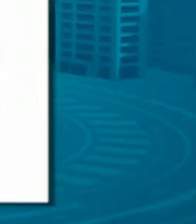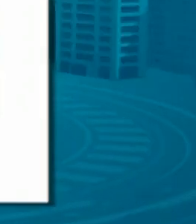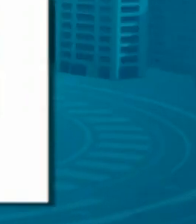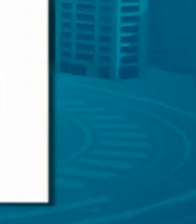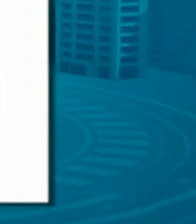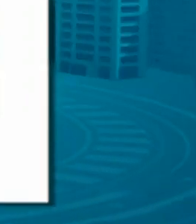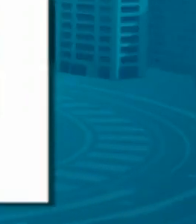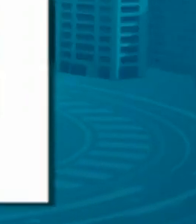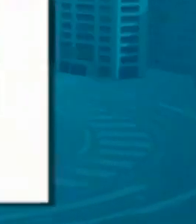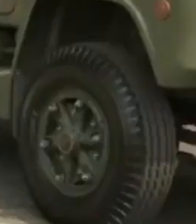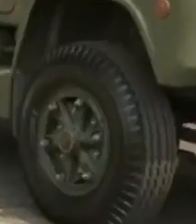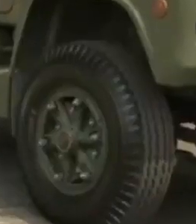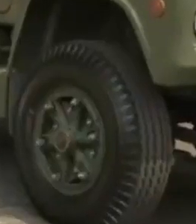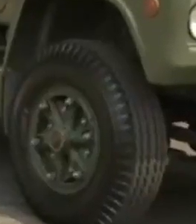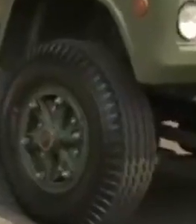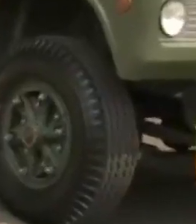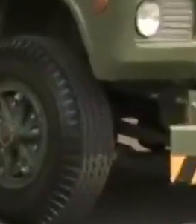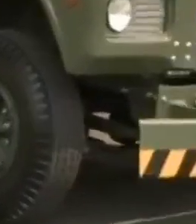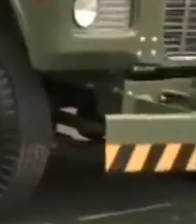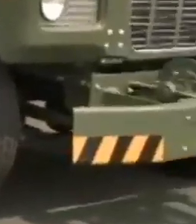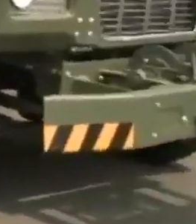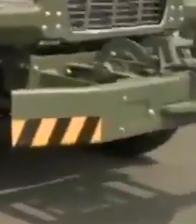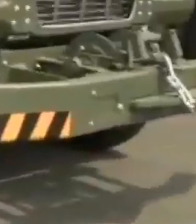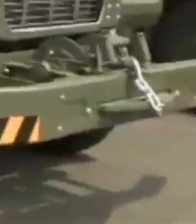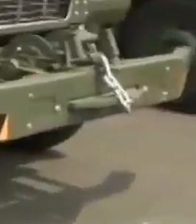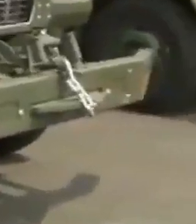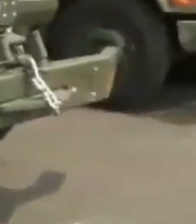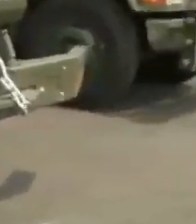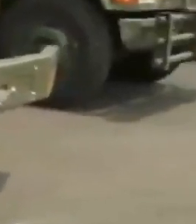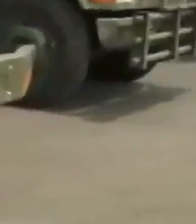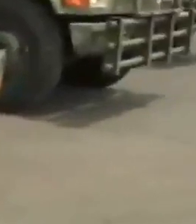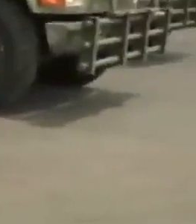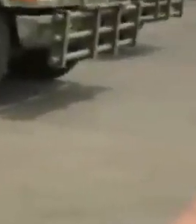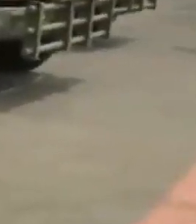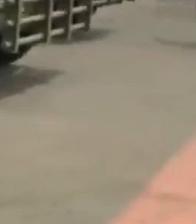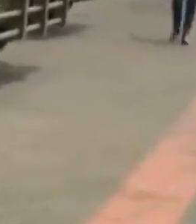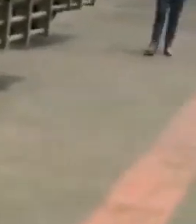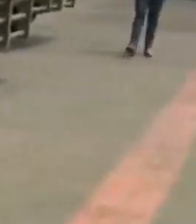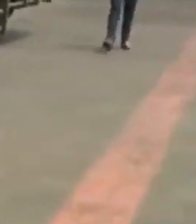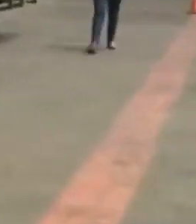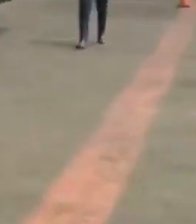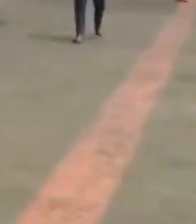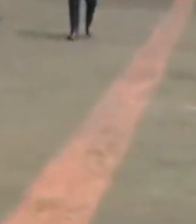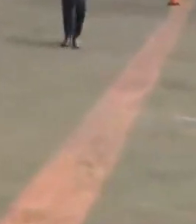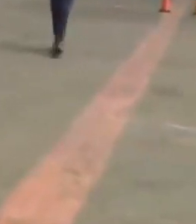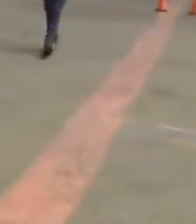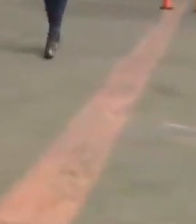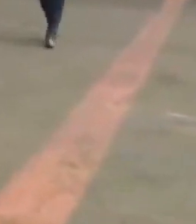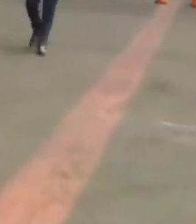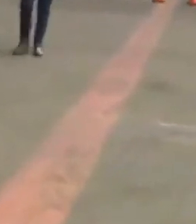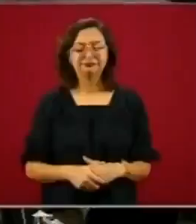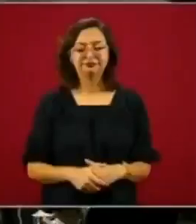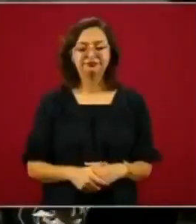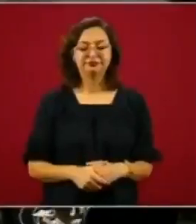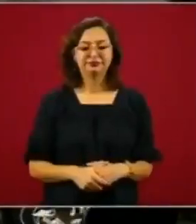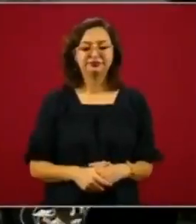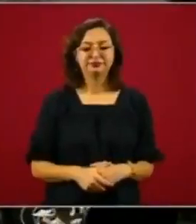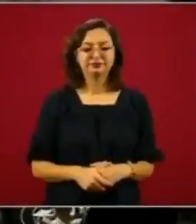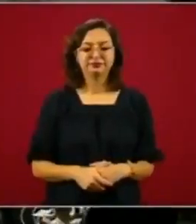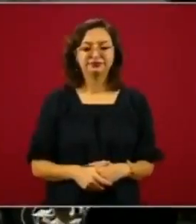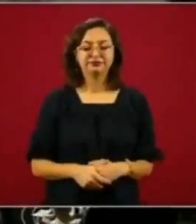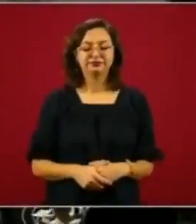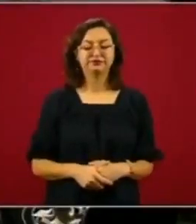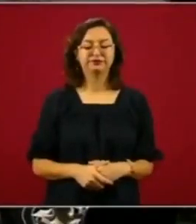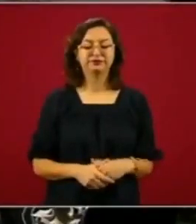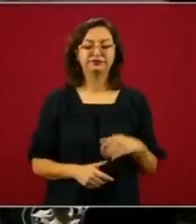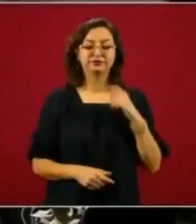La inseguridad sigue operando ahí en las calles. Y a propósito de eso, esta mañana el secretario de Seguridad, Alfonso Durazo, dijo que los